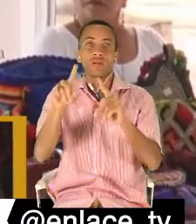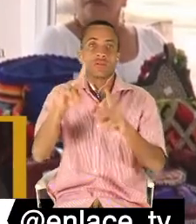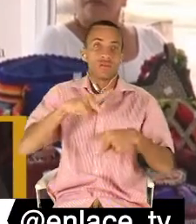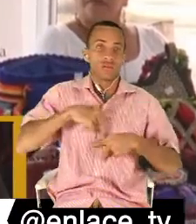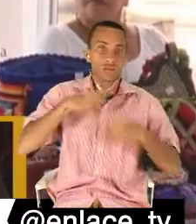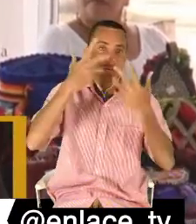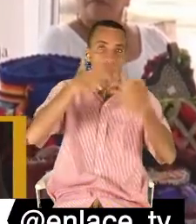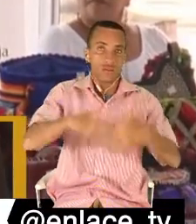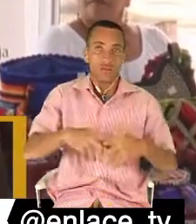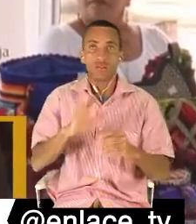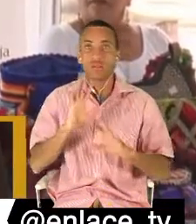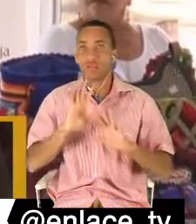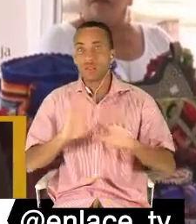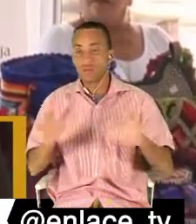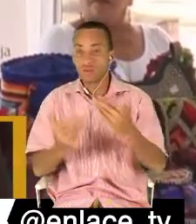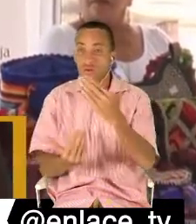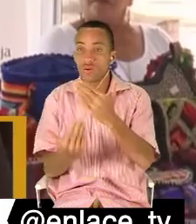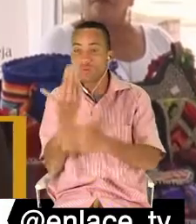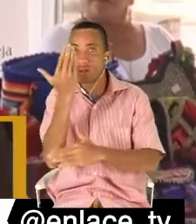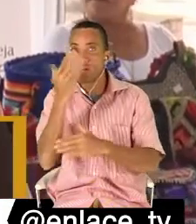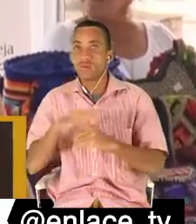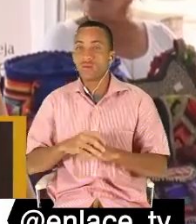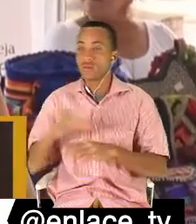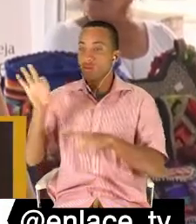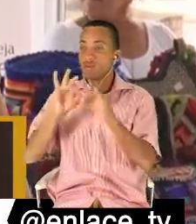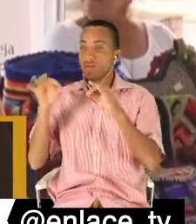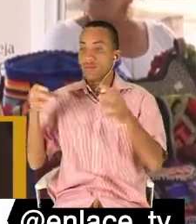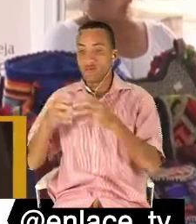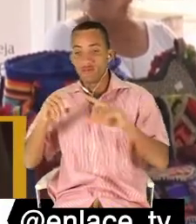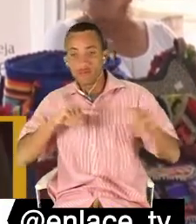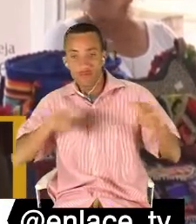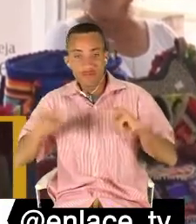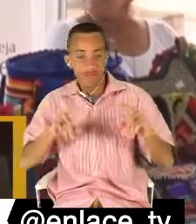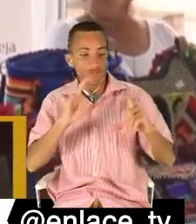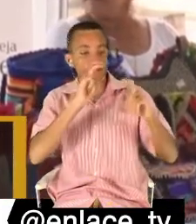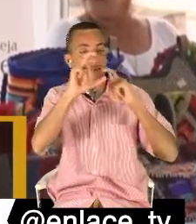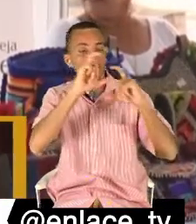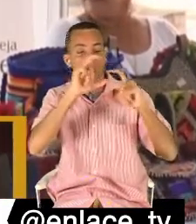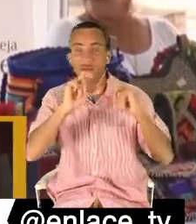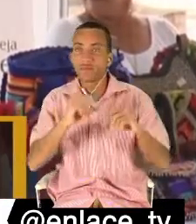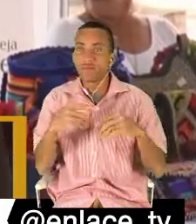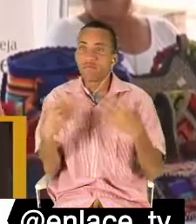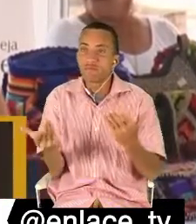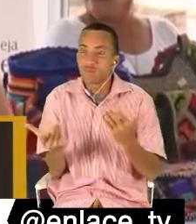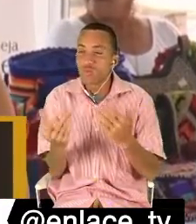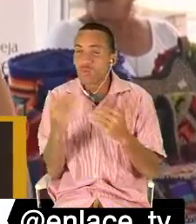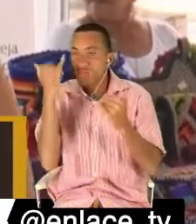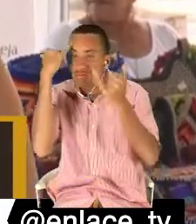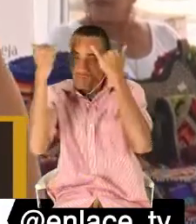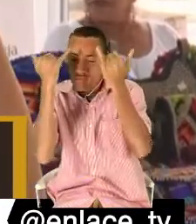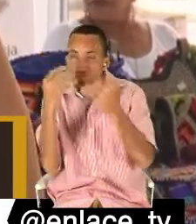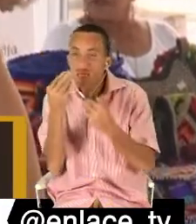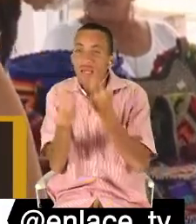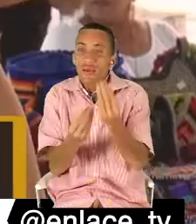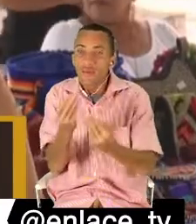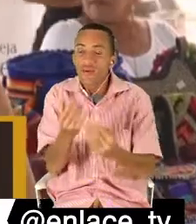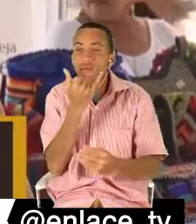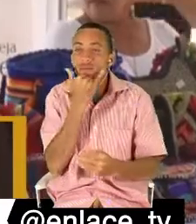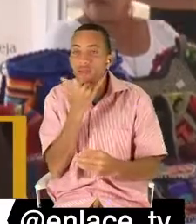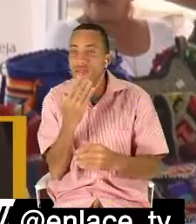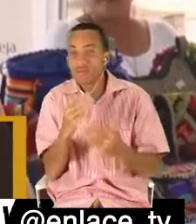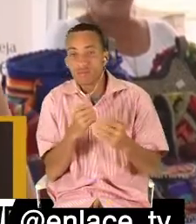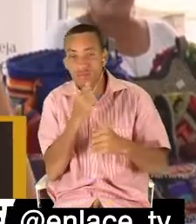muy receptiva, los nuevos directivos elegidos, en mirar qué alternativas hay, qué se puede hacer para ayudar a